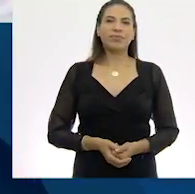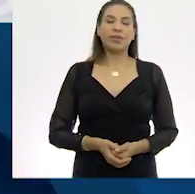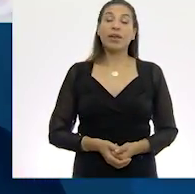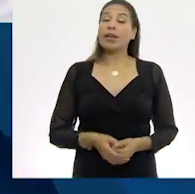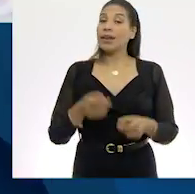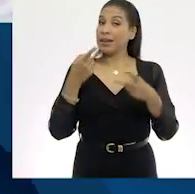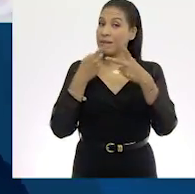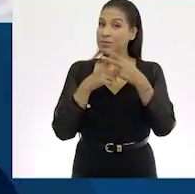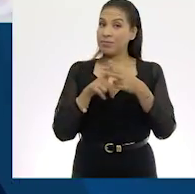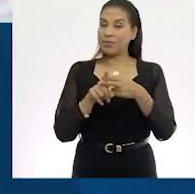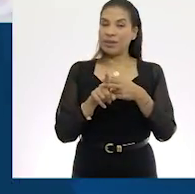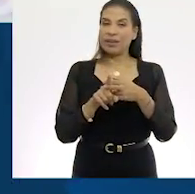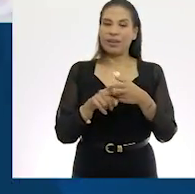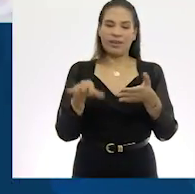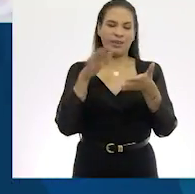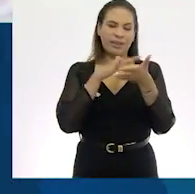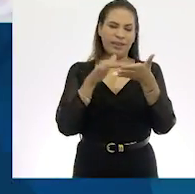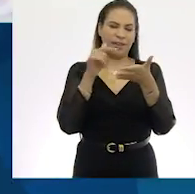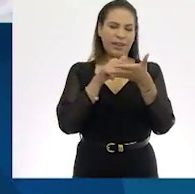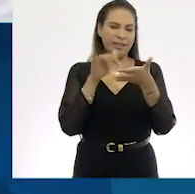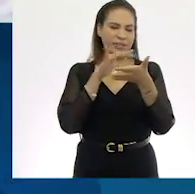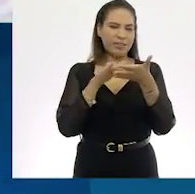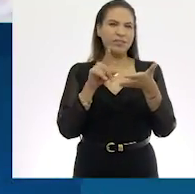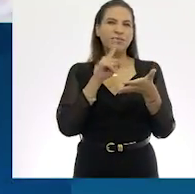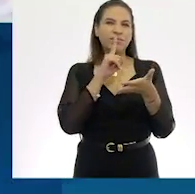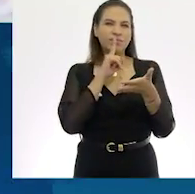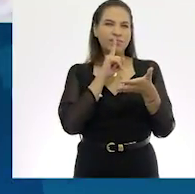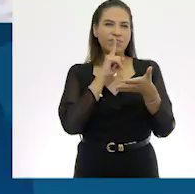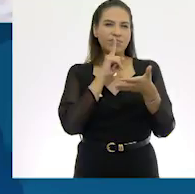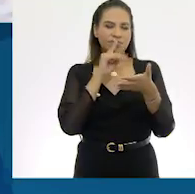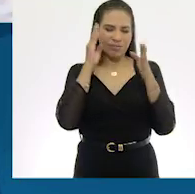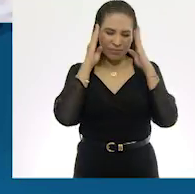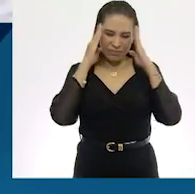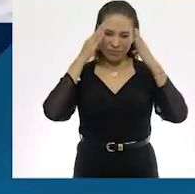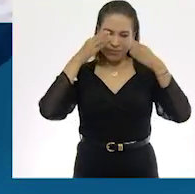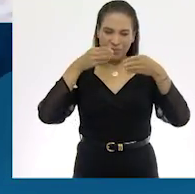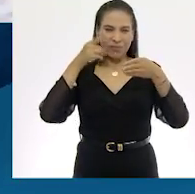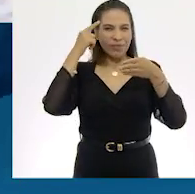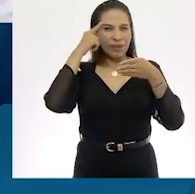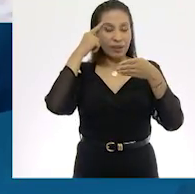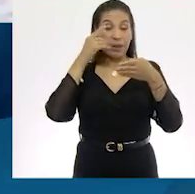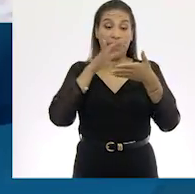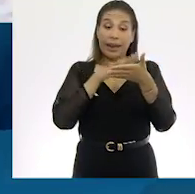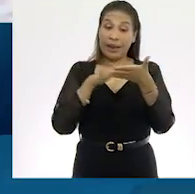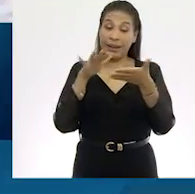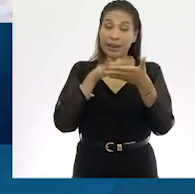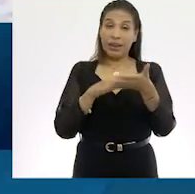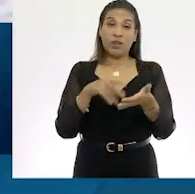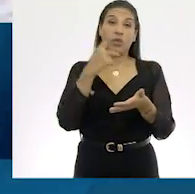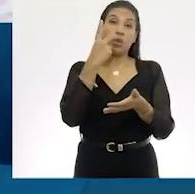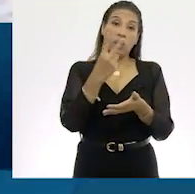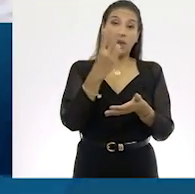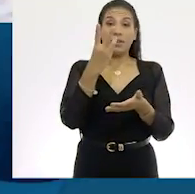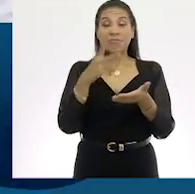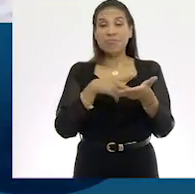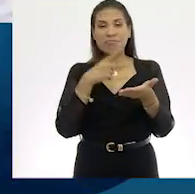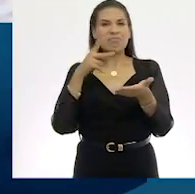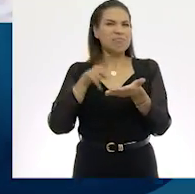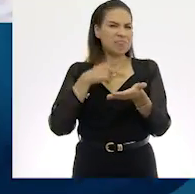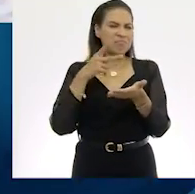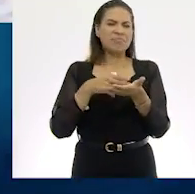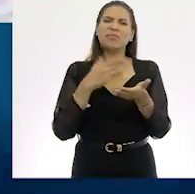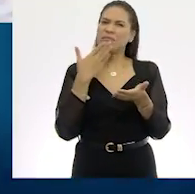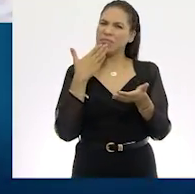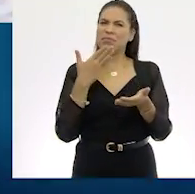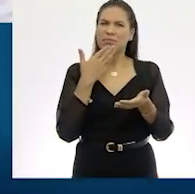Pues empezamos con una lectura del texto en silencio y muy concentrados. Si tenemos que leer 2 o 3 veces incluso,